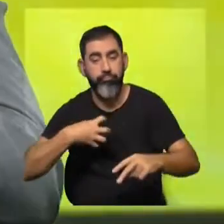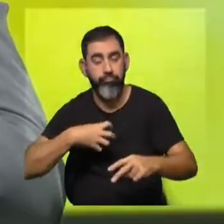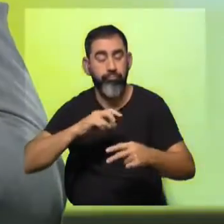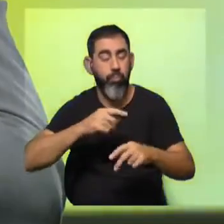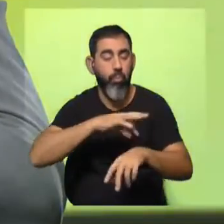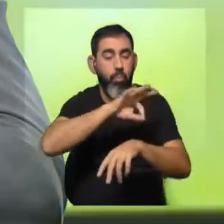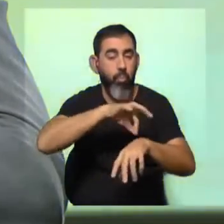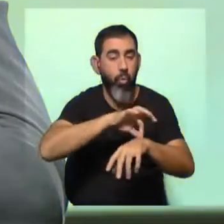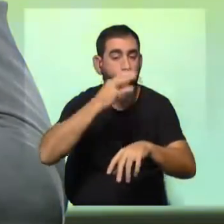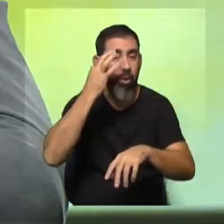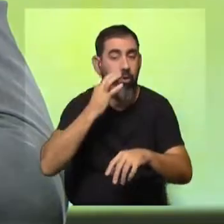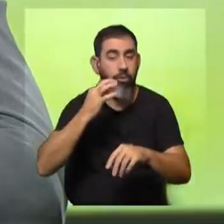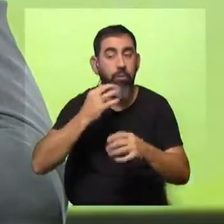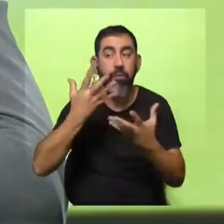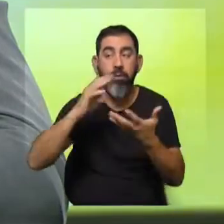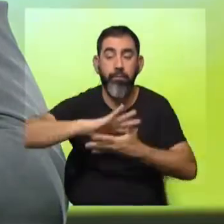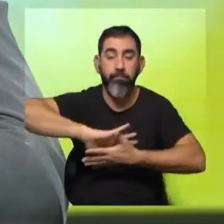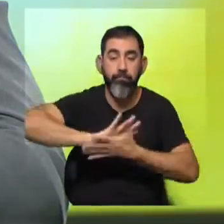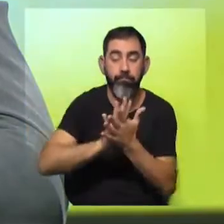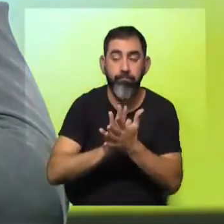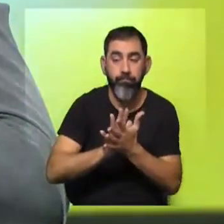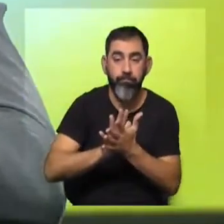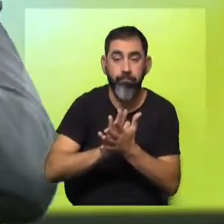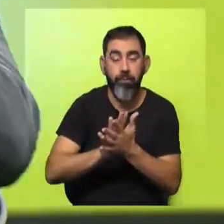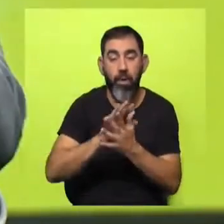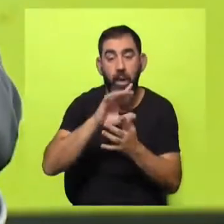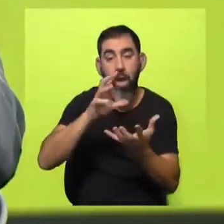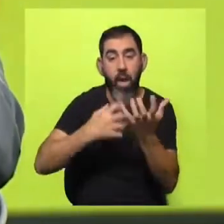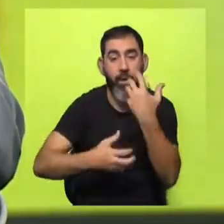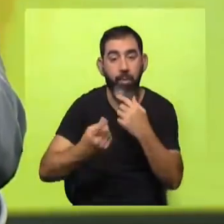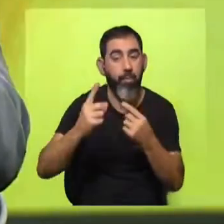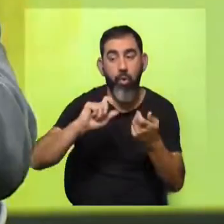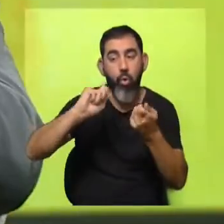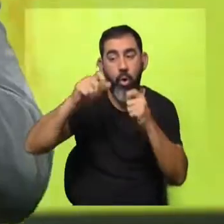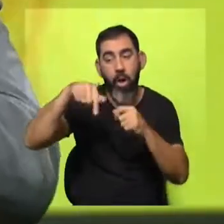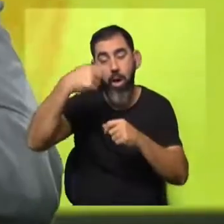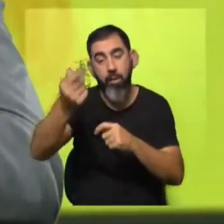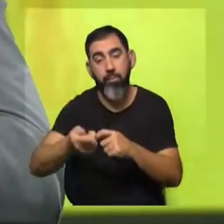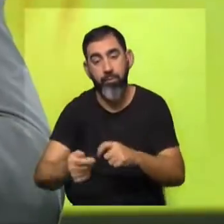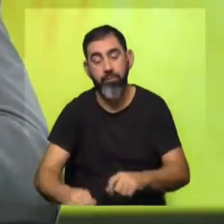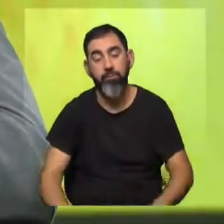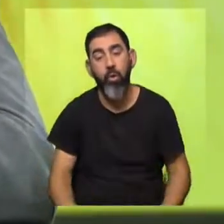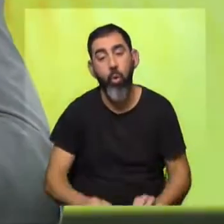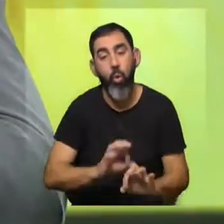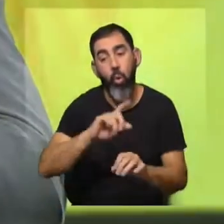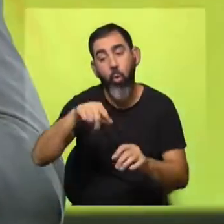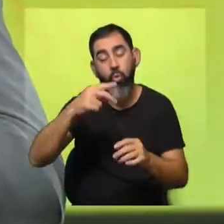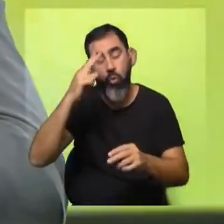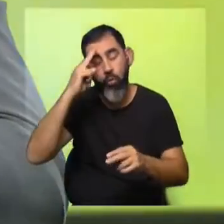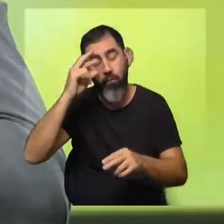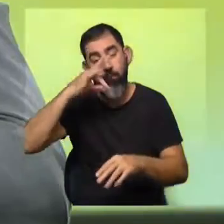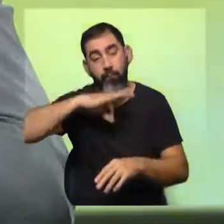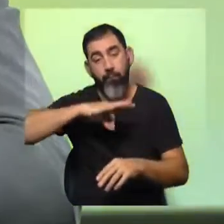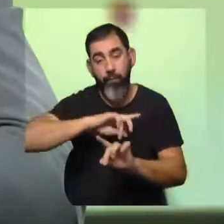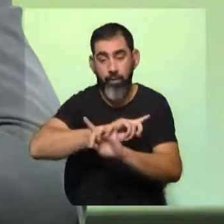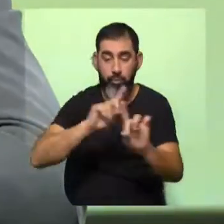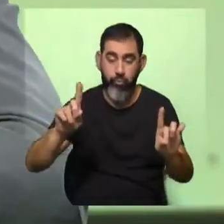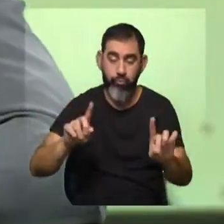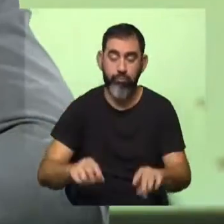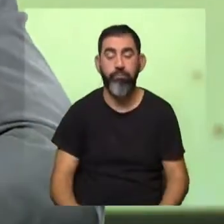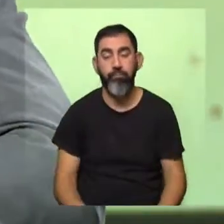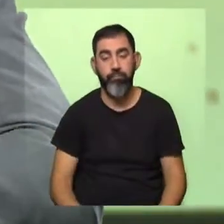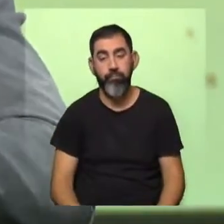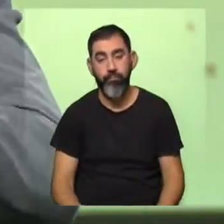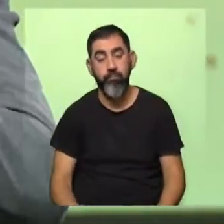quiere eliminar una cierta especie, pero no quiere alterar otras, ni quiere introducir otros bias, ¿no? Así